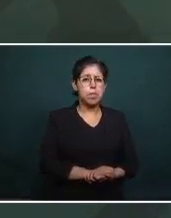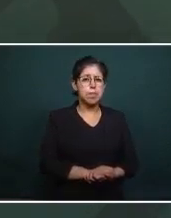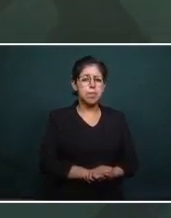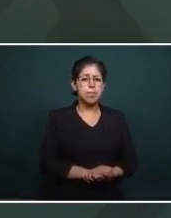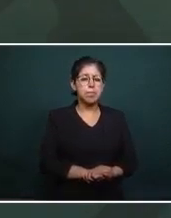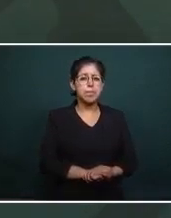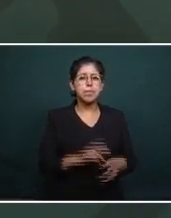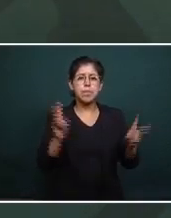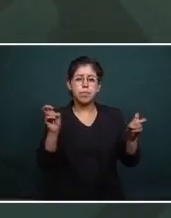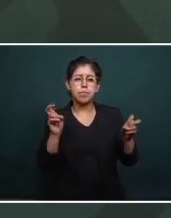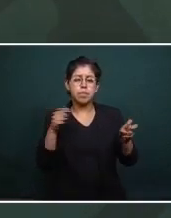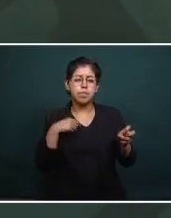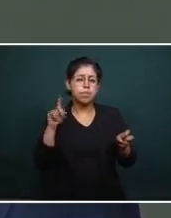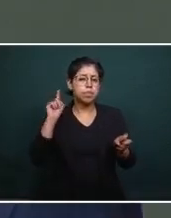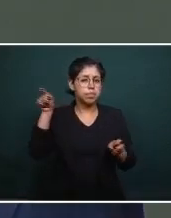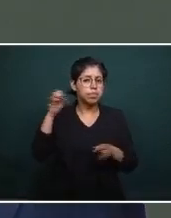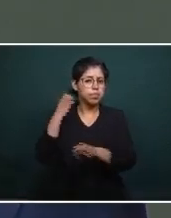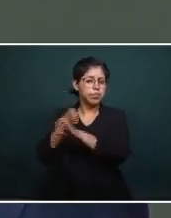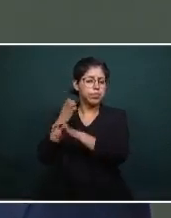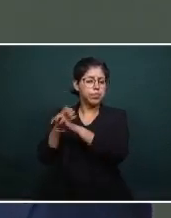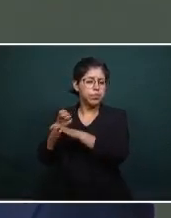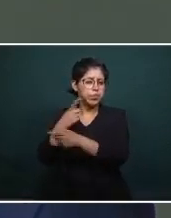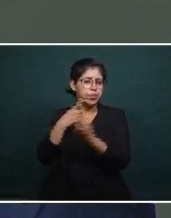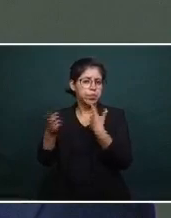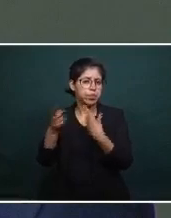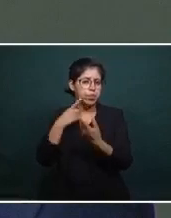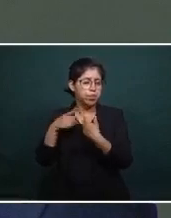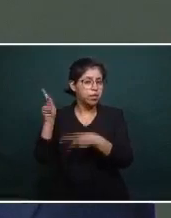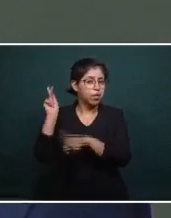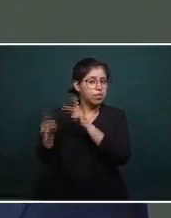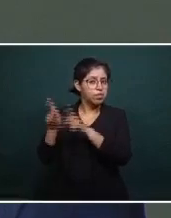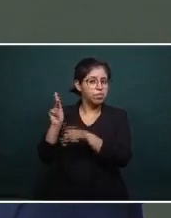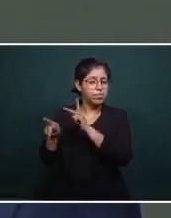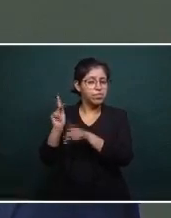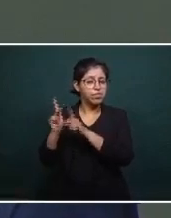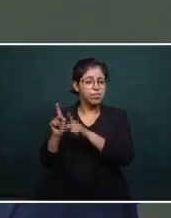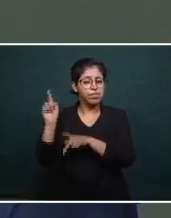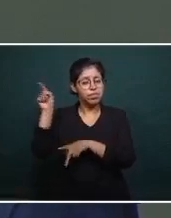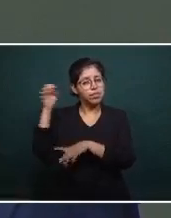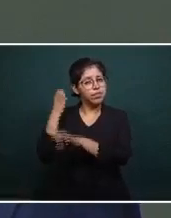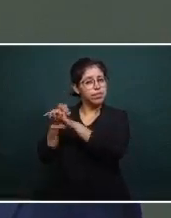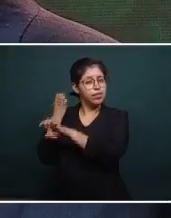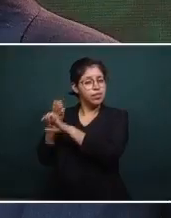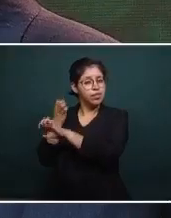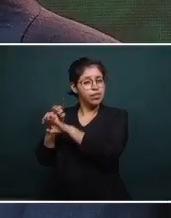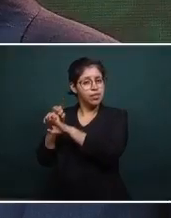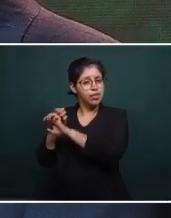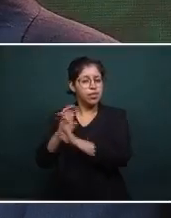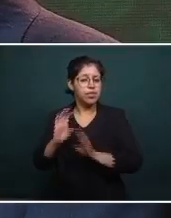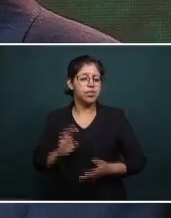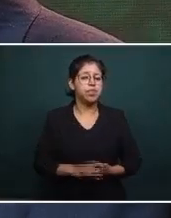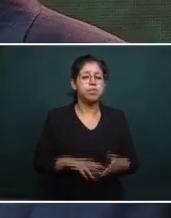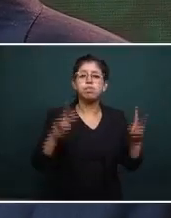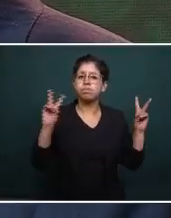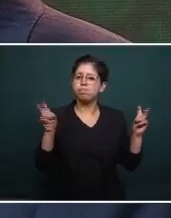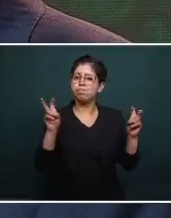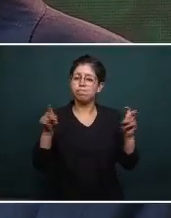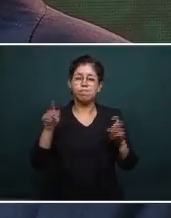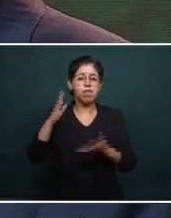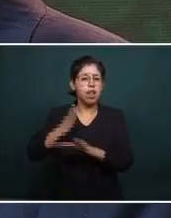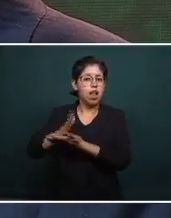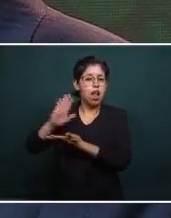debatido, analizado en Estados Unidos. Va a ser un tema